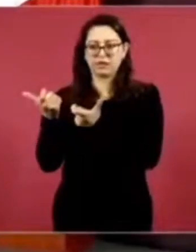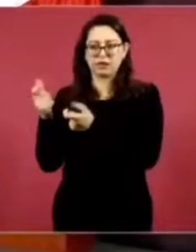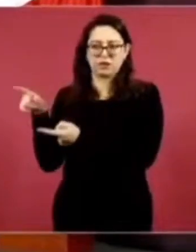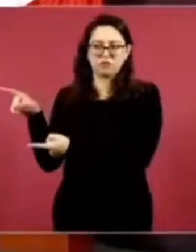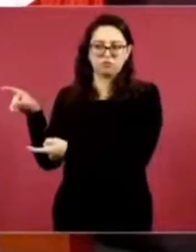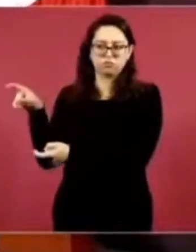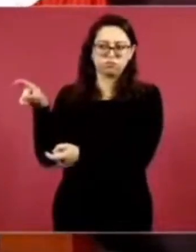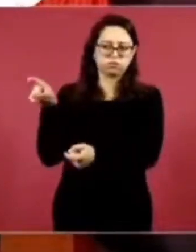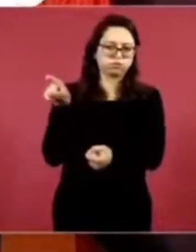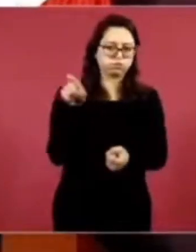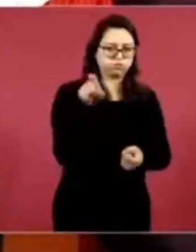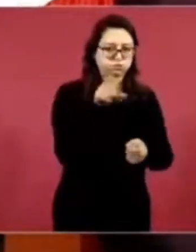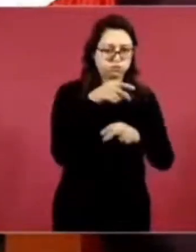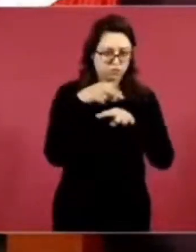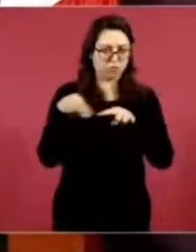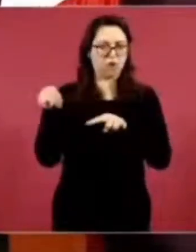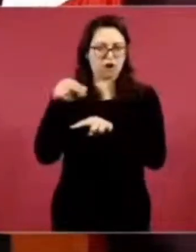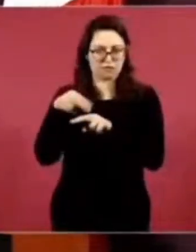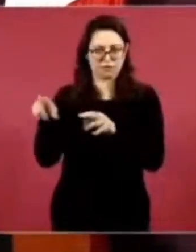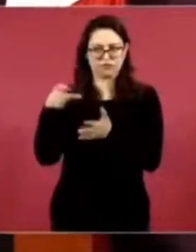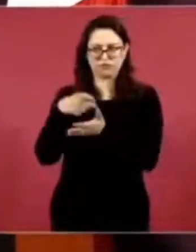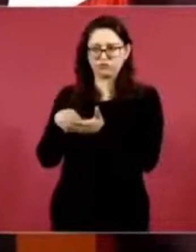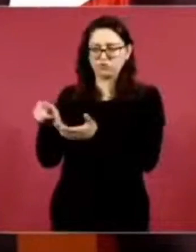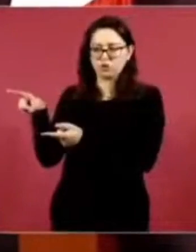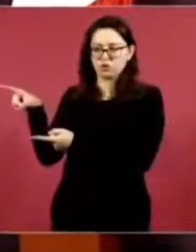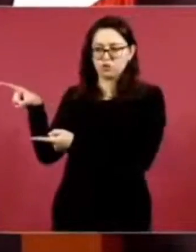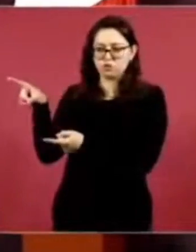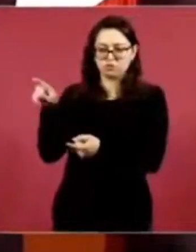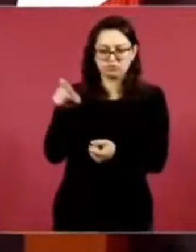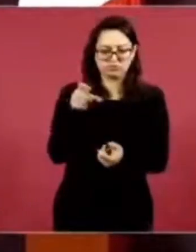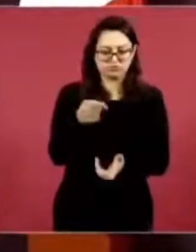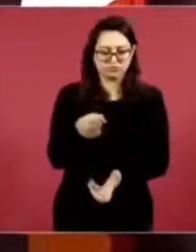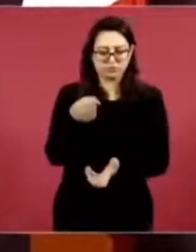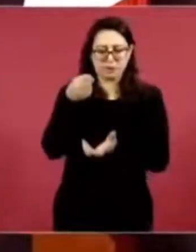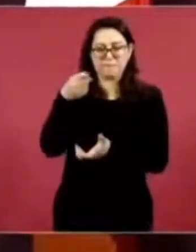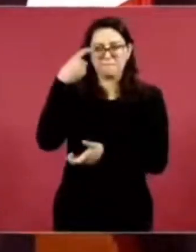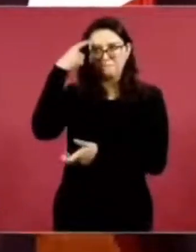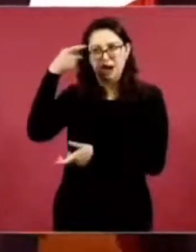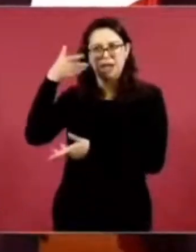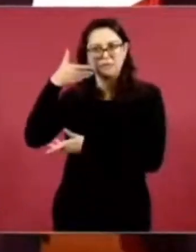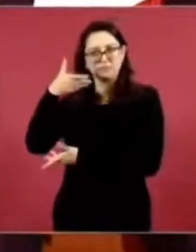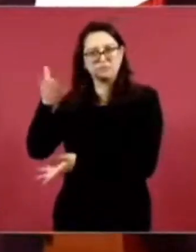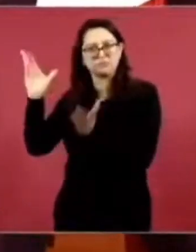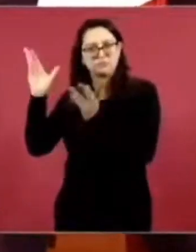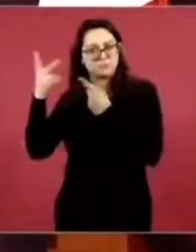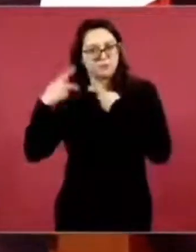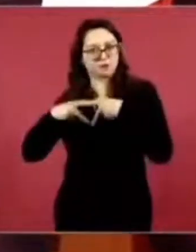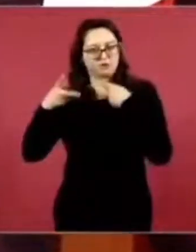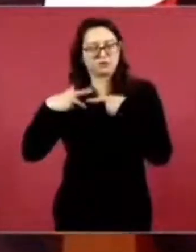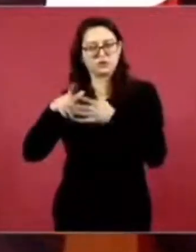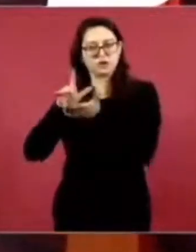ejemplo es un palco en el Estadio Azteca